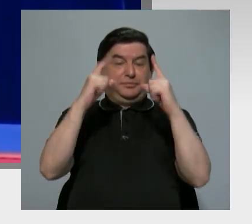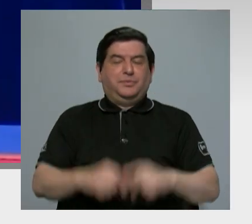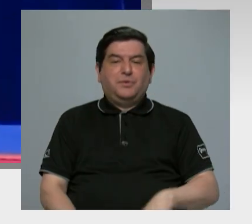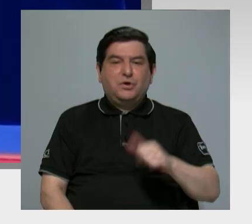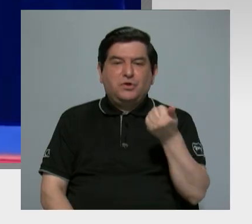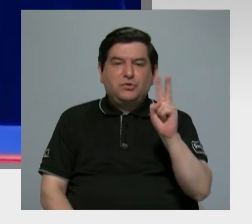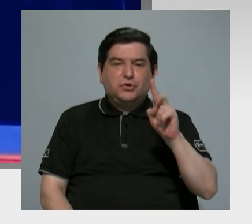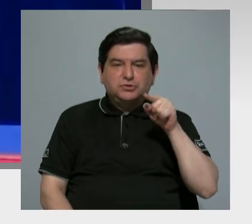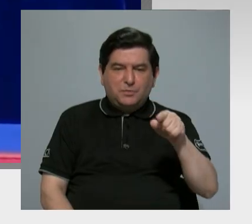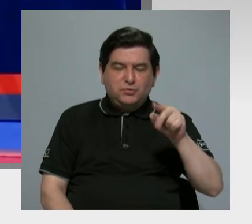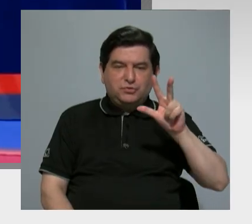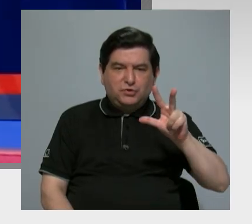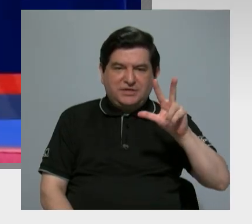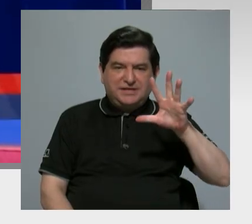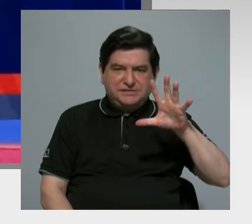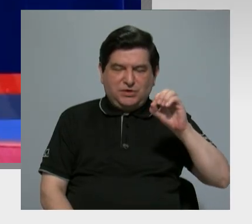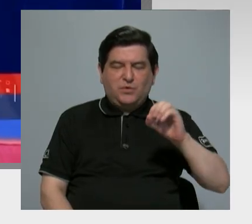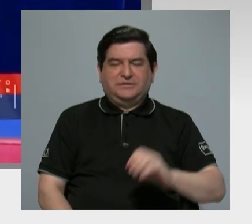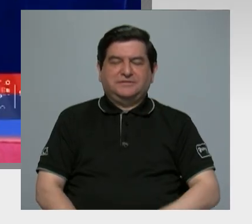de